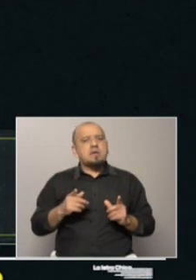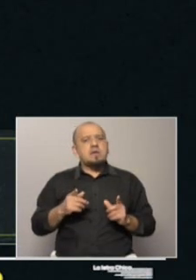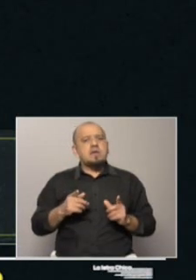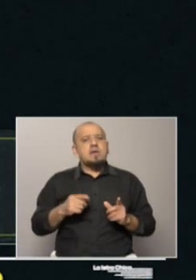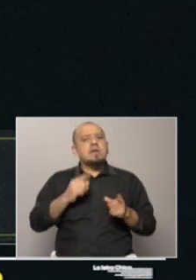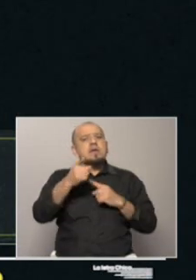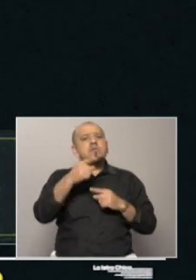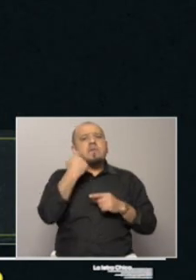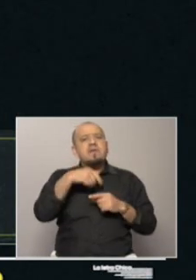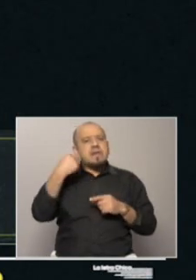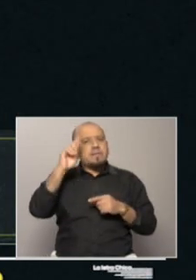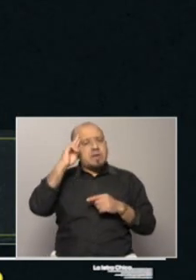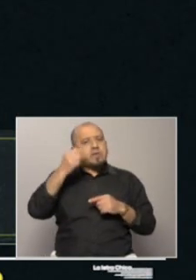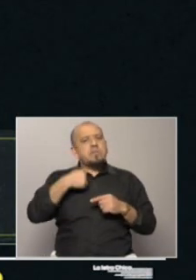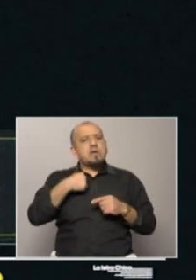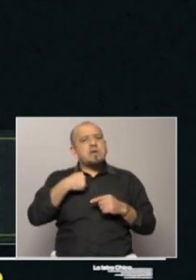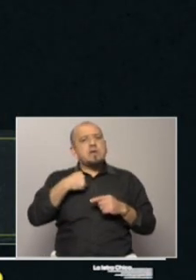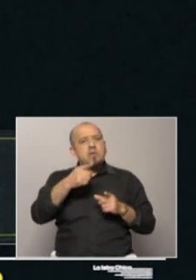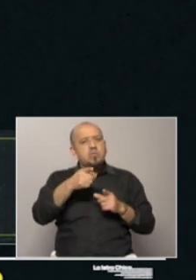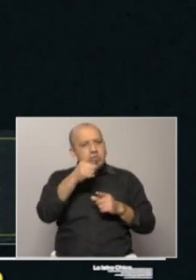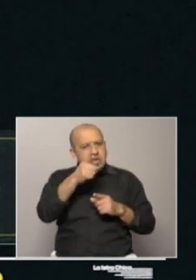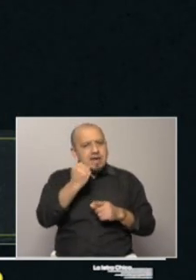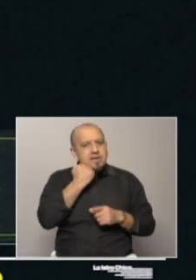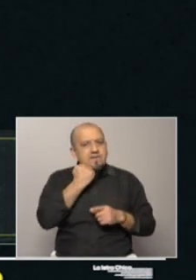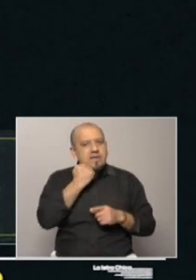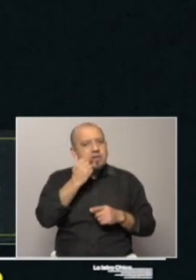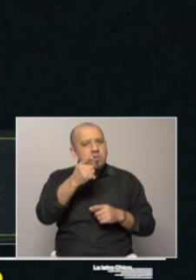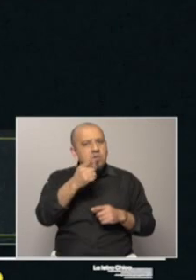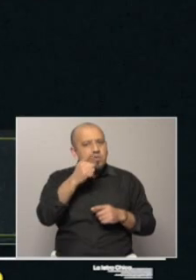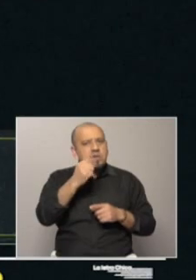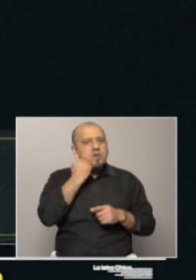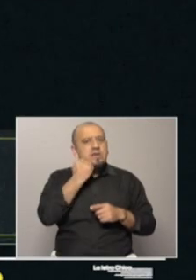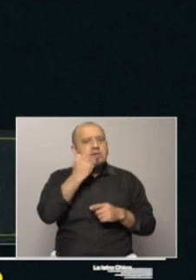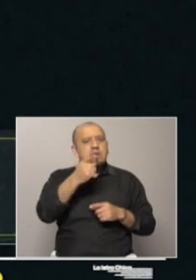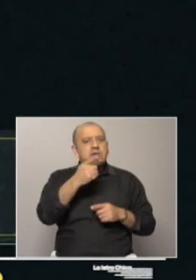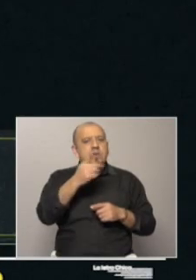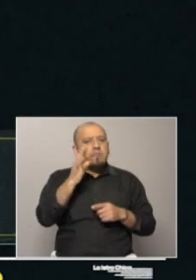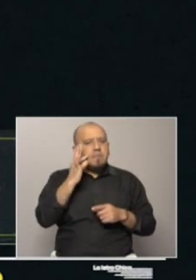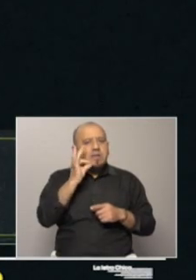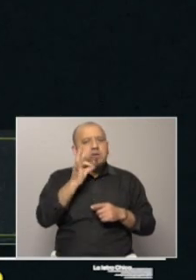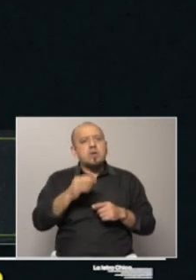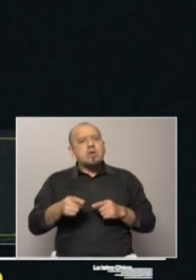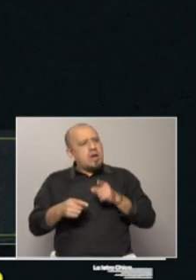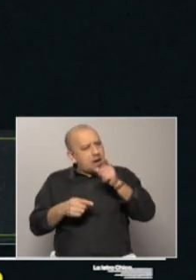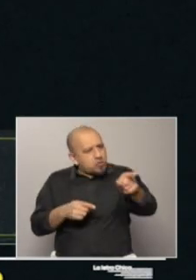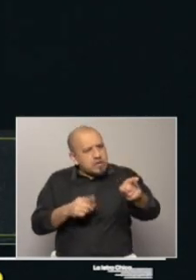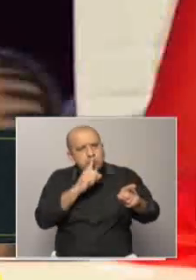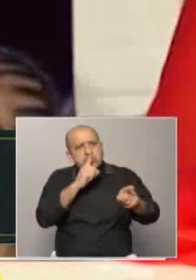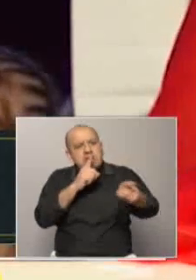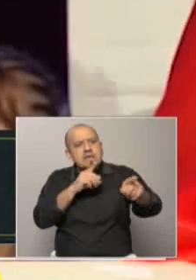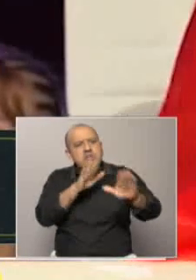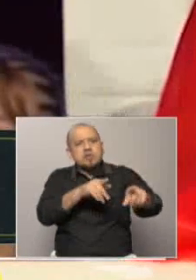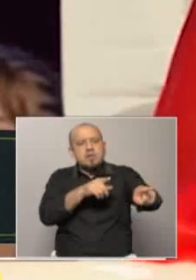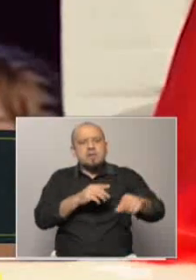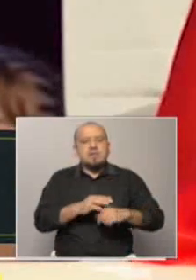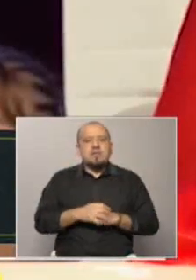Si me falta el respeto, con atrevimiento, usted es un atrevido. Perdón, a usted no le di la palabra. Para